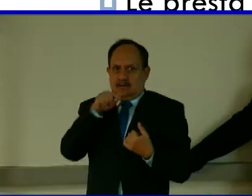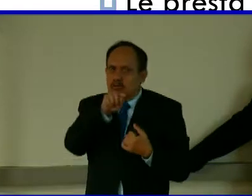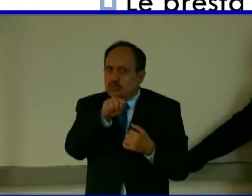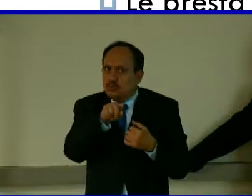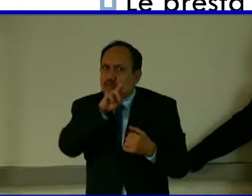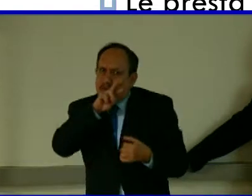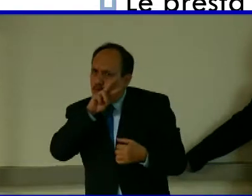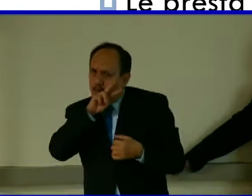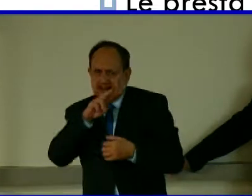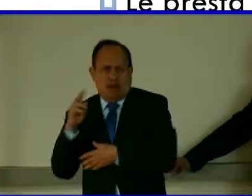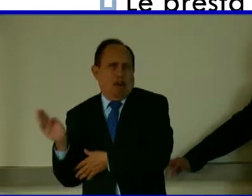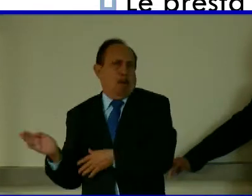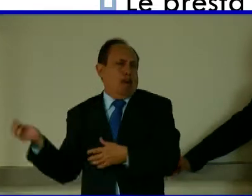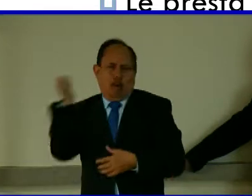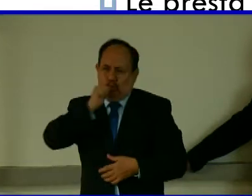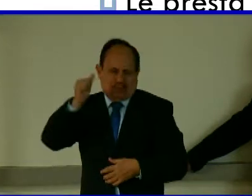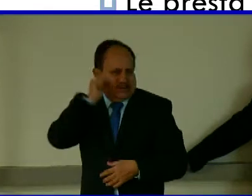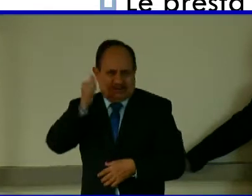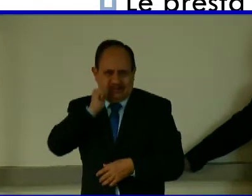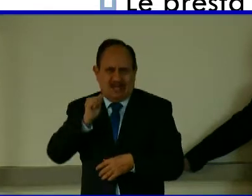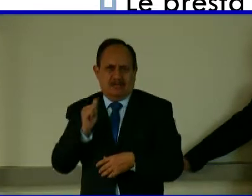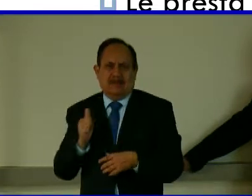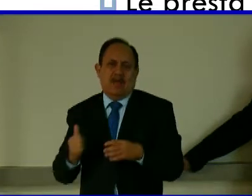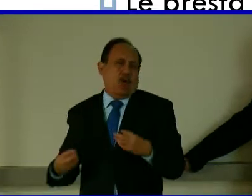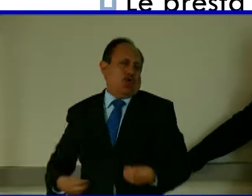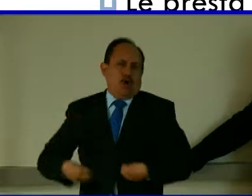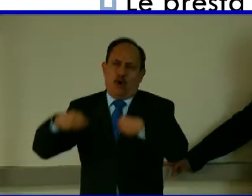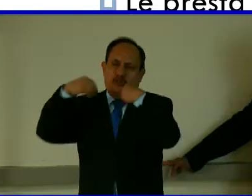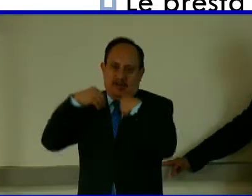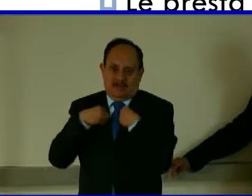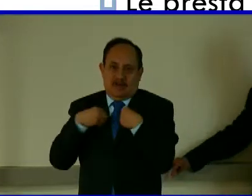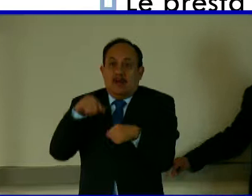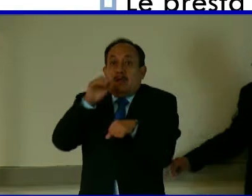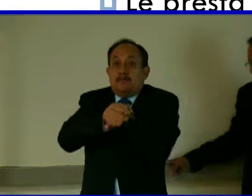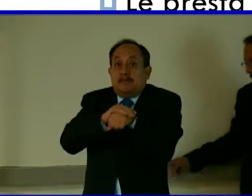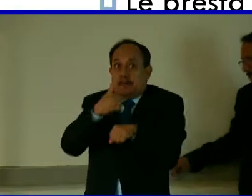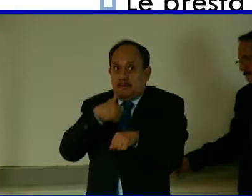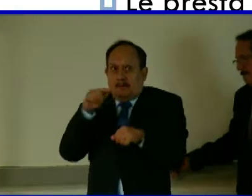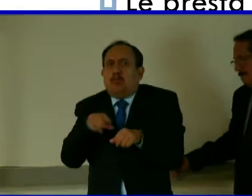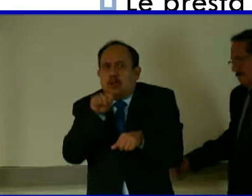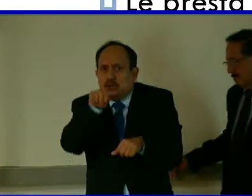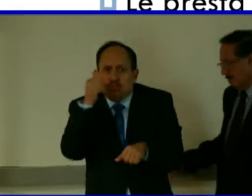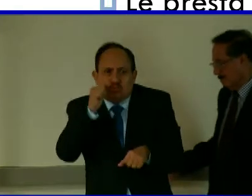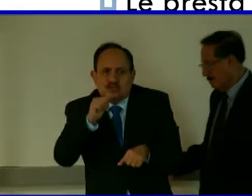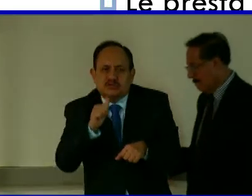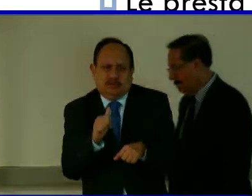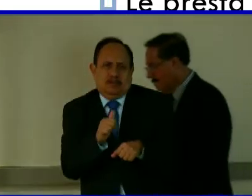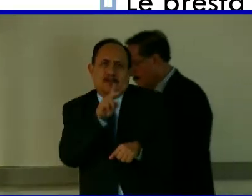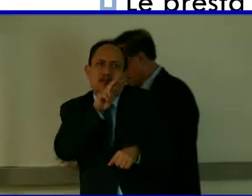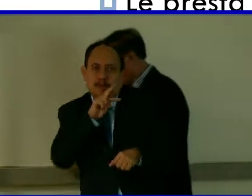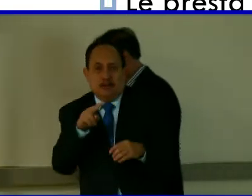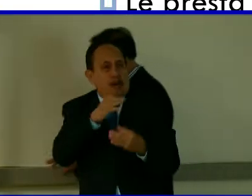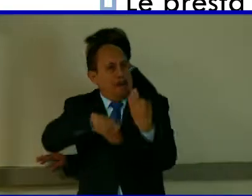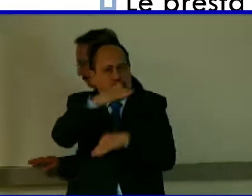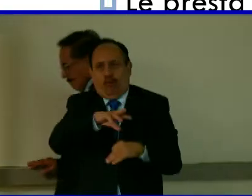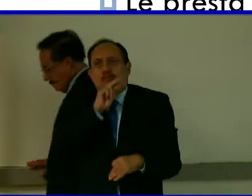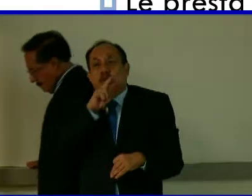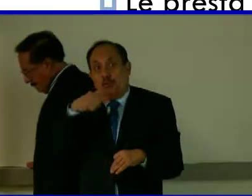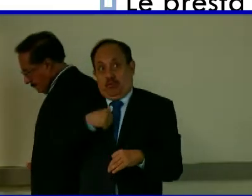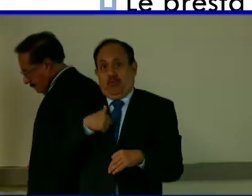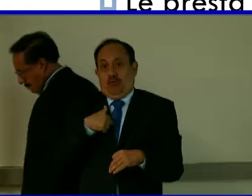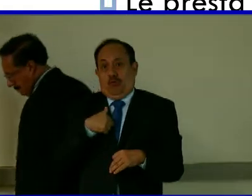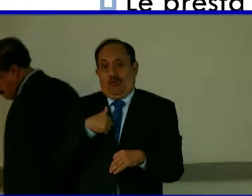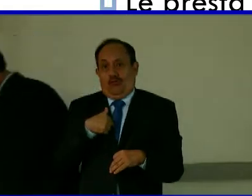así? Toda mi vida. Toda mi vida. Mis amigas me dicen, ¿por qué tú te preocupas? Es que me preocupo por todo.